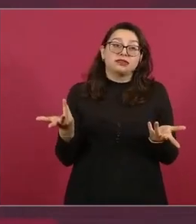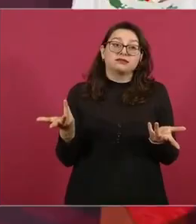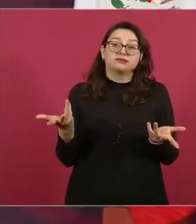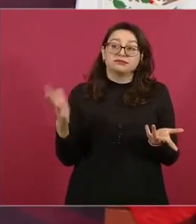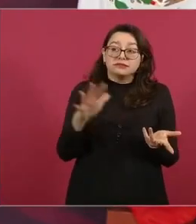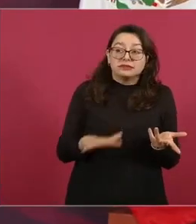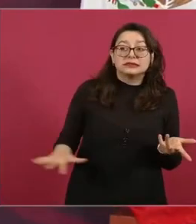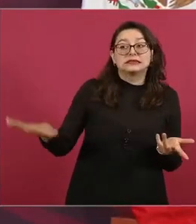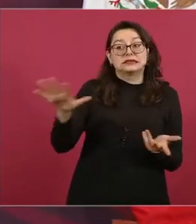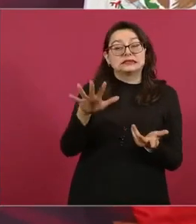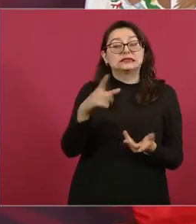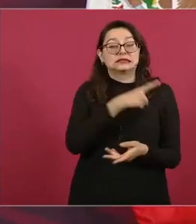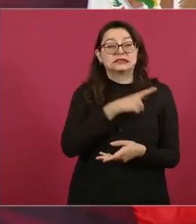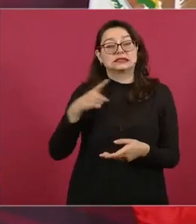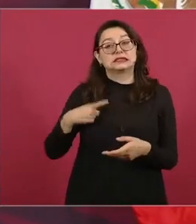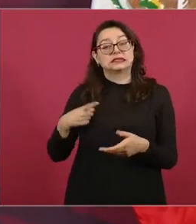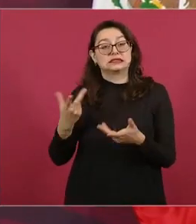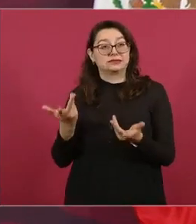y que